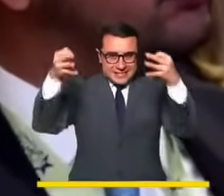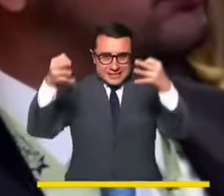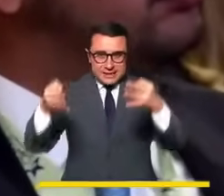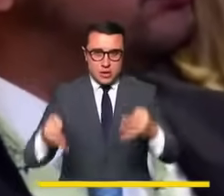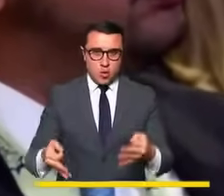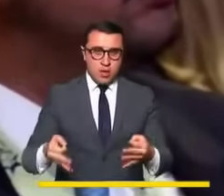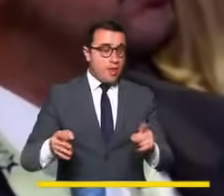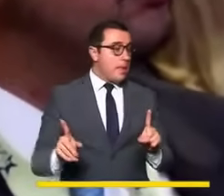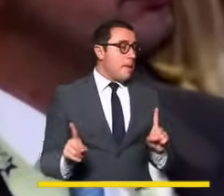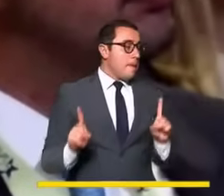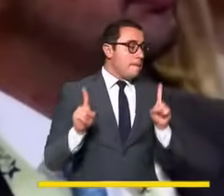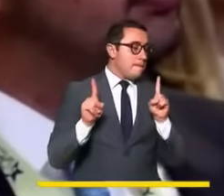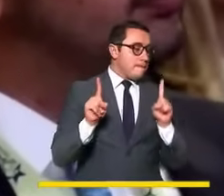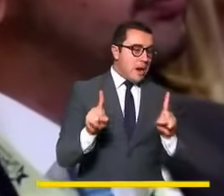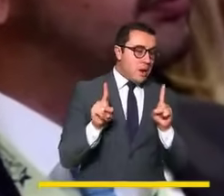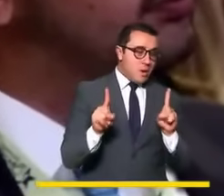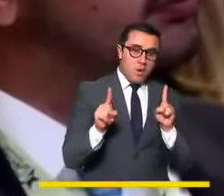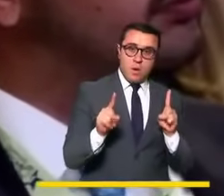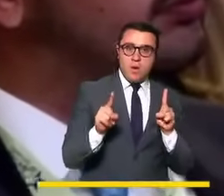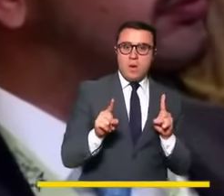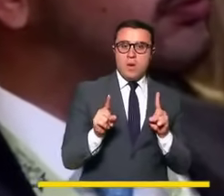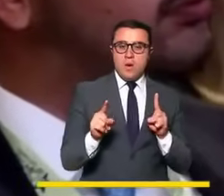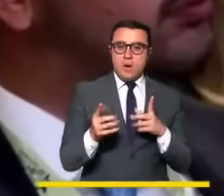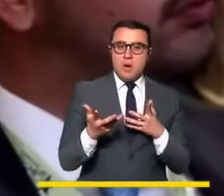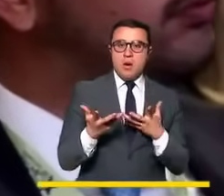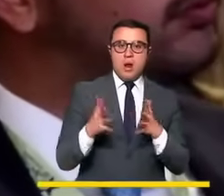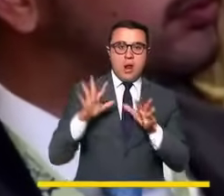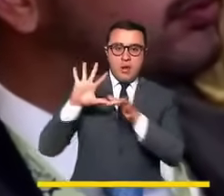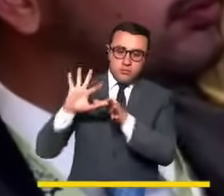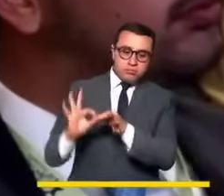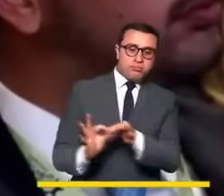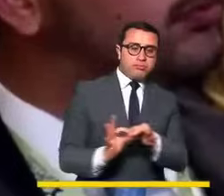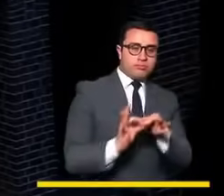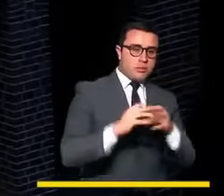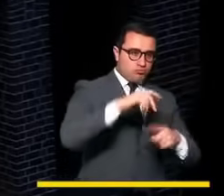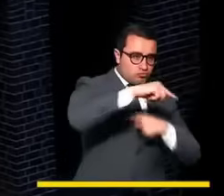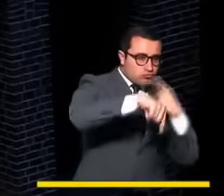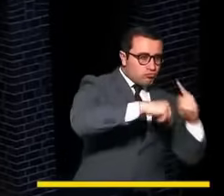pero que se relaciona directamente con el turismo.